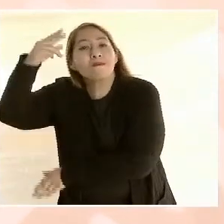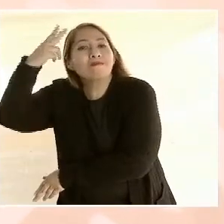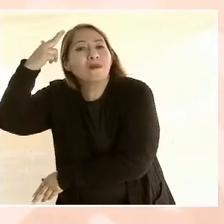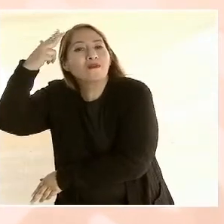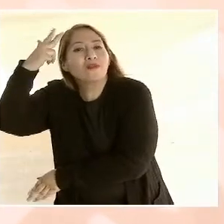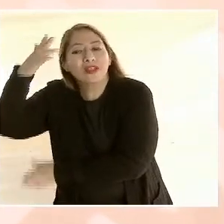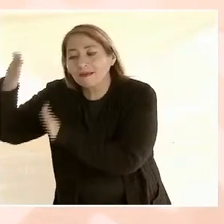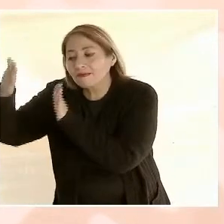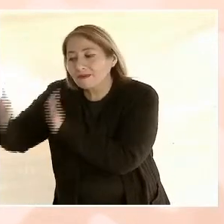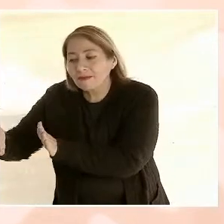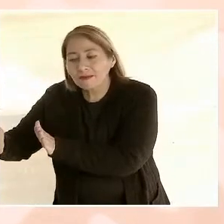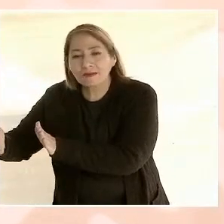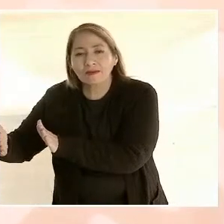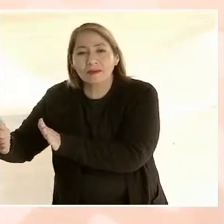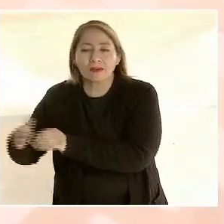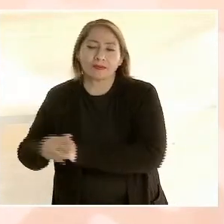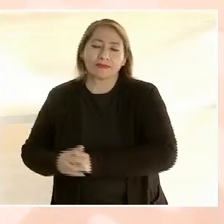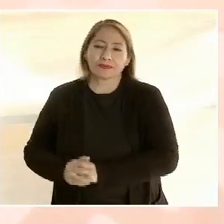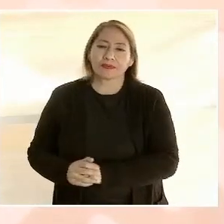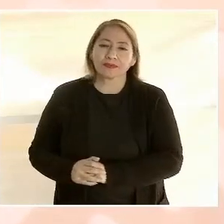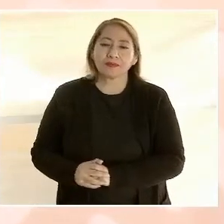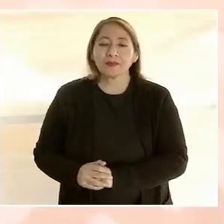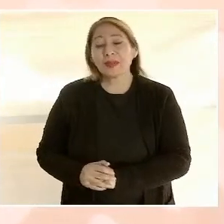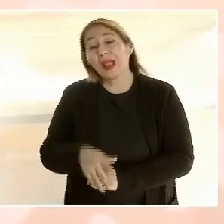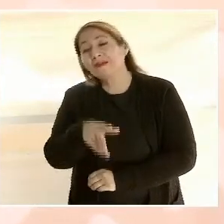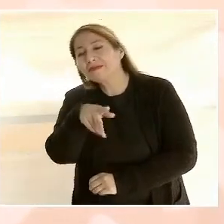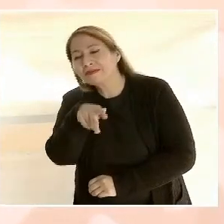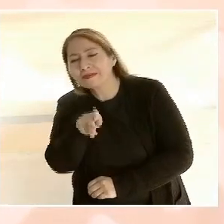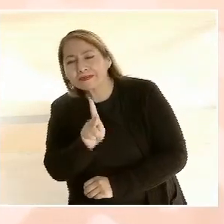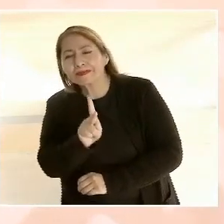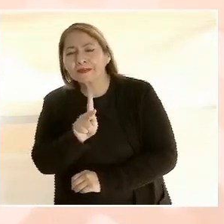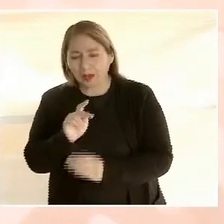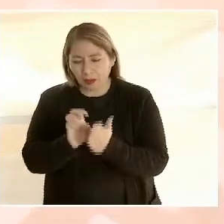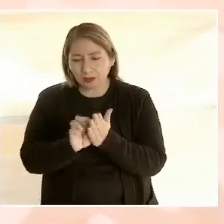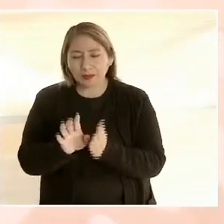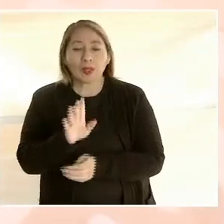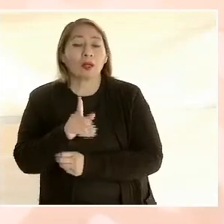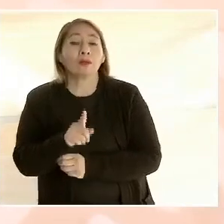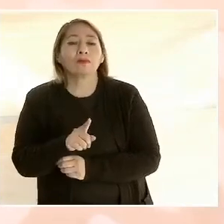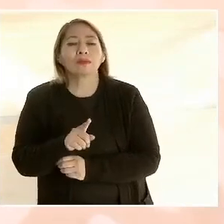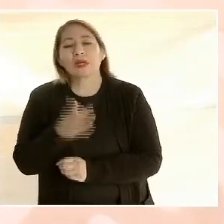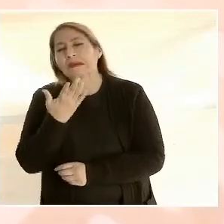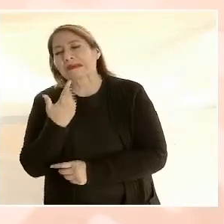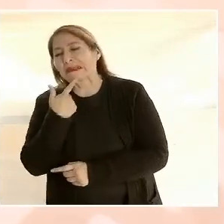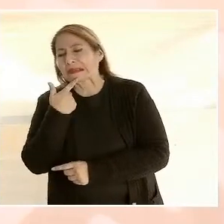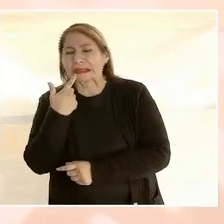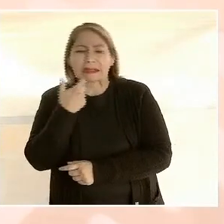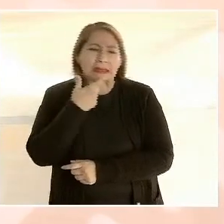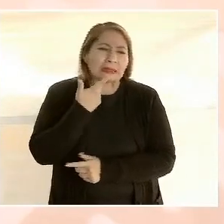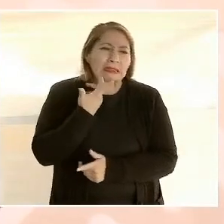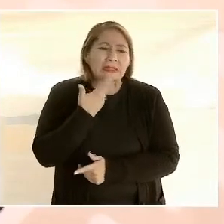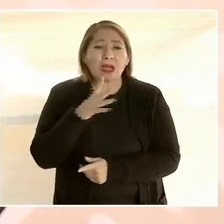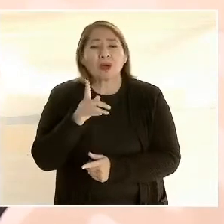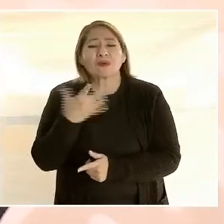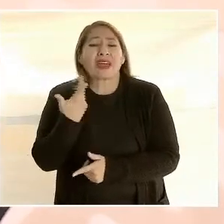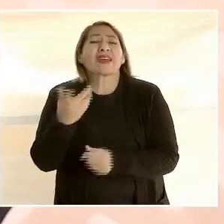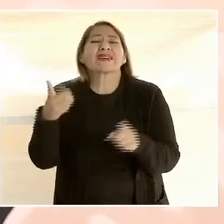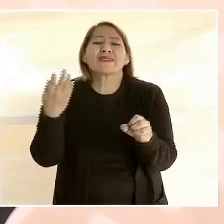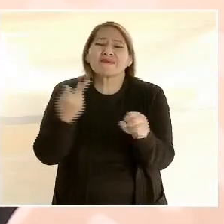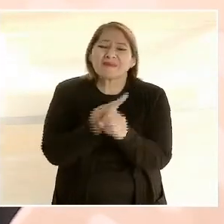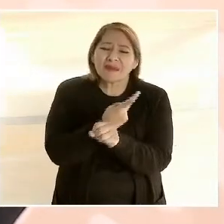La infamia cometida contra el presidente Madero nos dejó